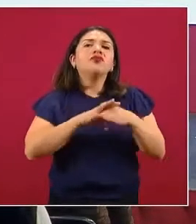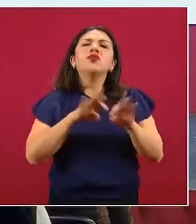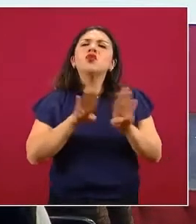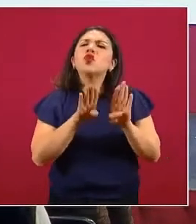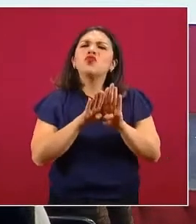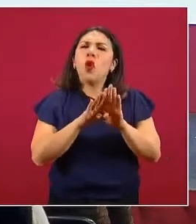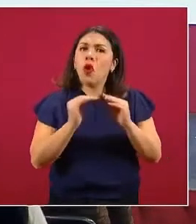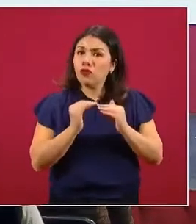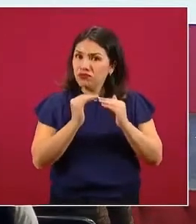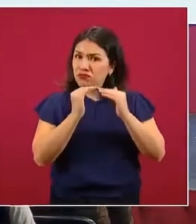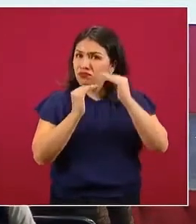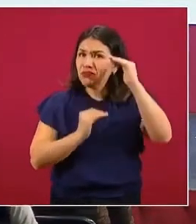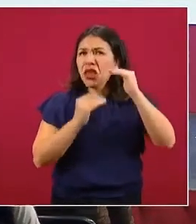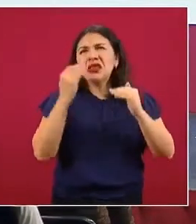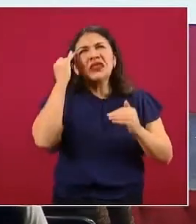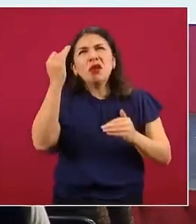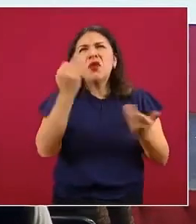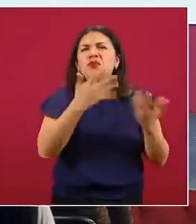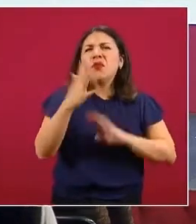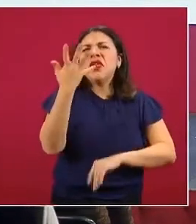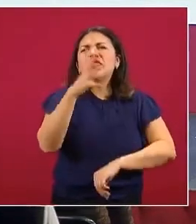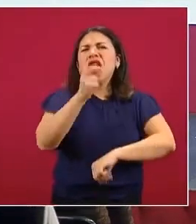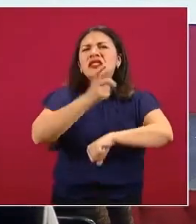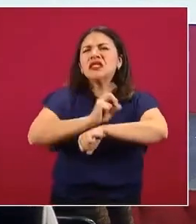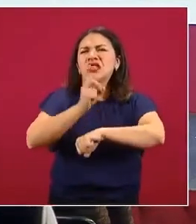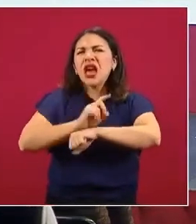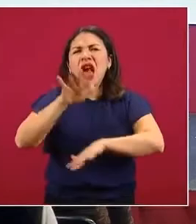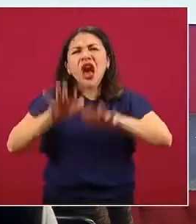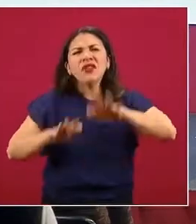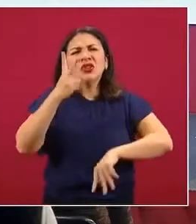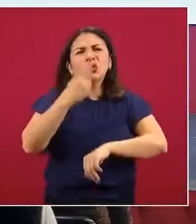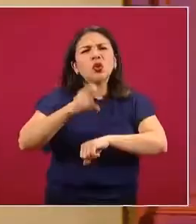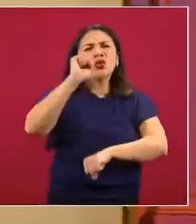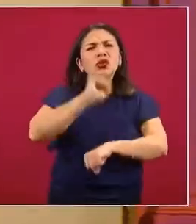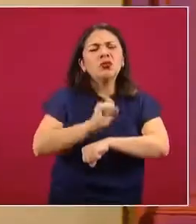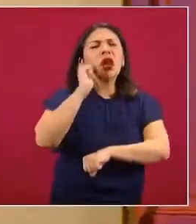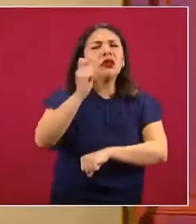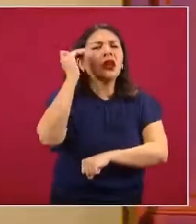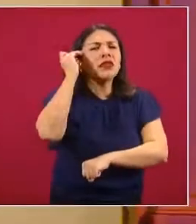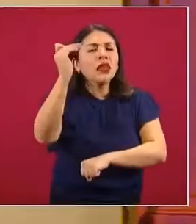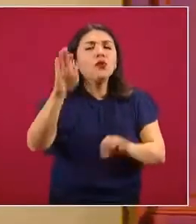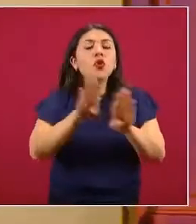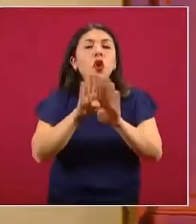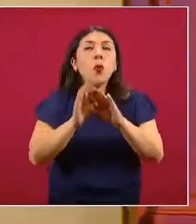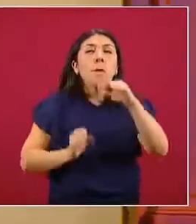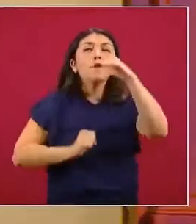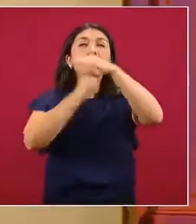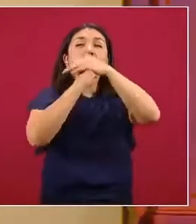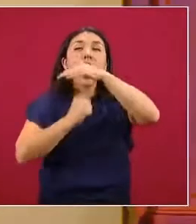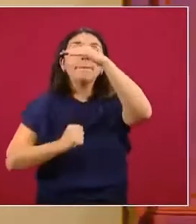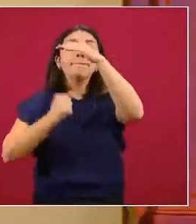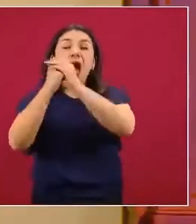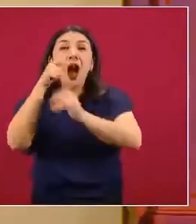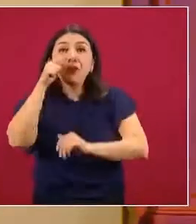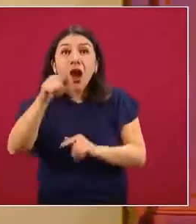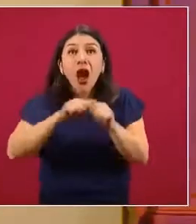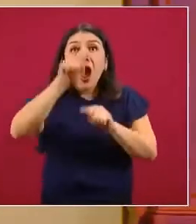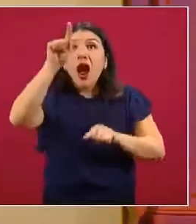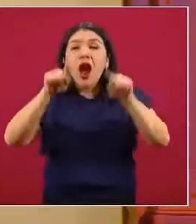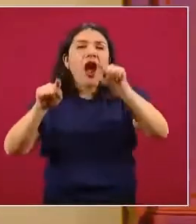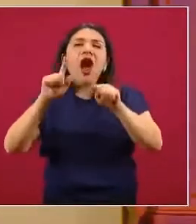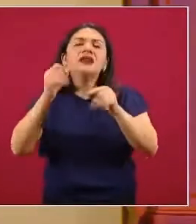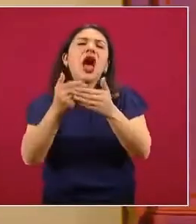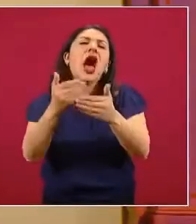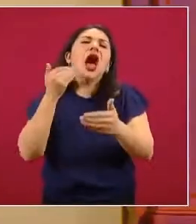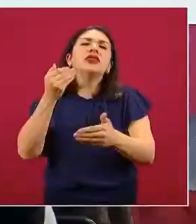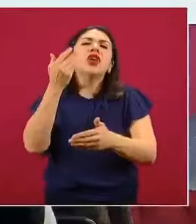desfasada alrededor de 10 días, en algunos casos 2 semanas, de los picos o los repuntes de los casos. En la medida